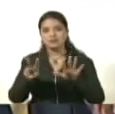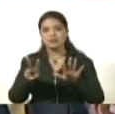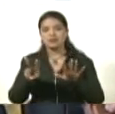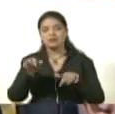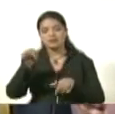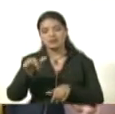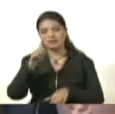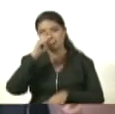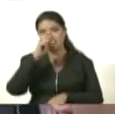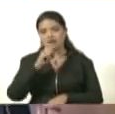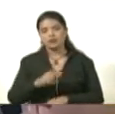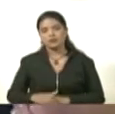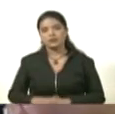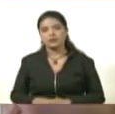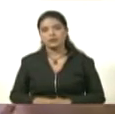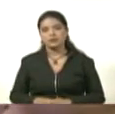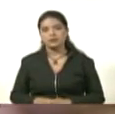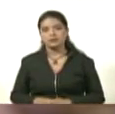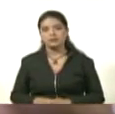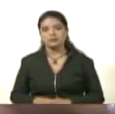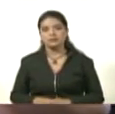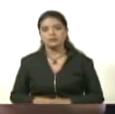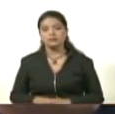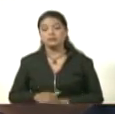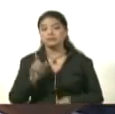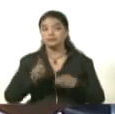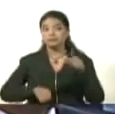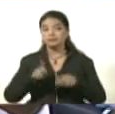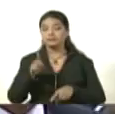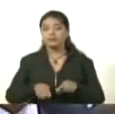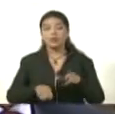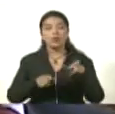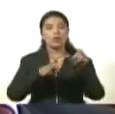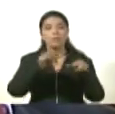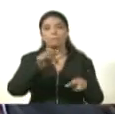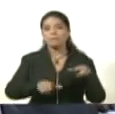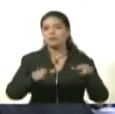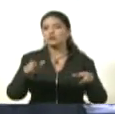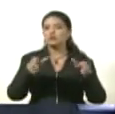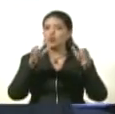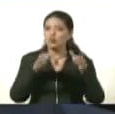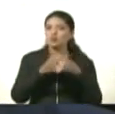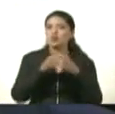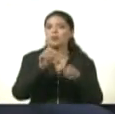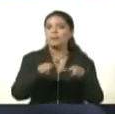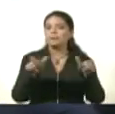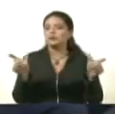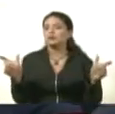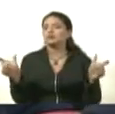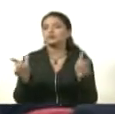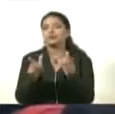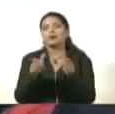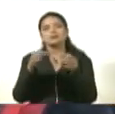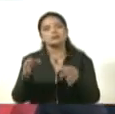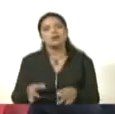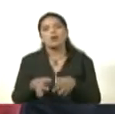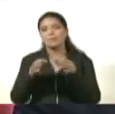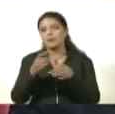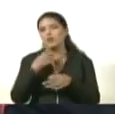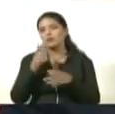presente año, donde unas personas o un grupo de personas muy pequeños, como siempre lo he dicho,